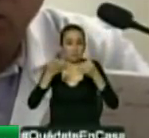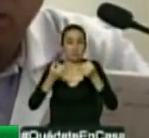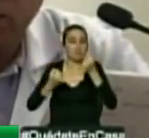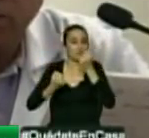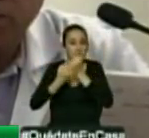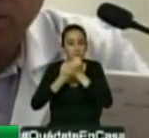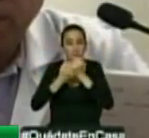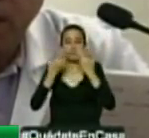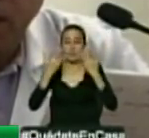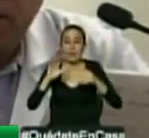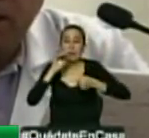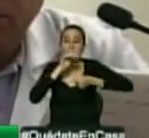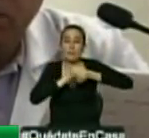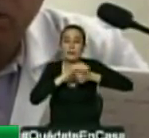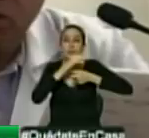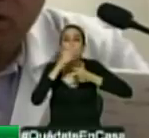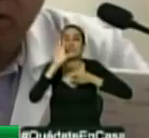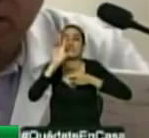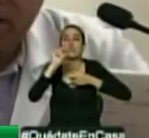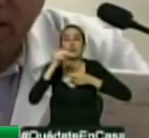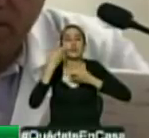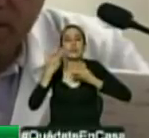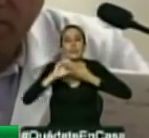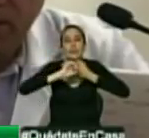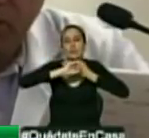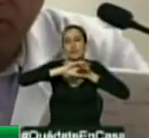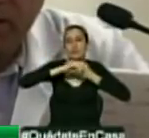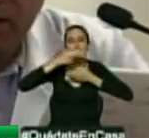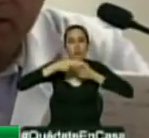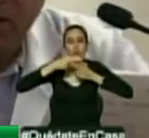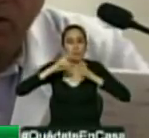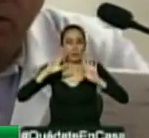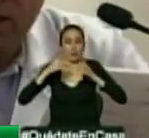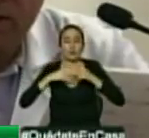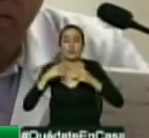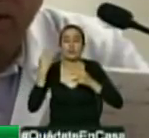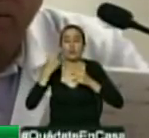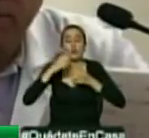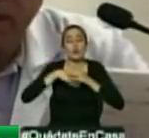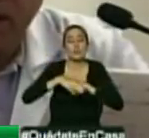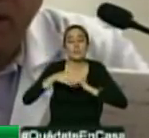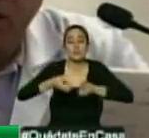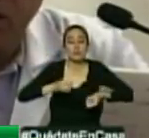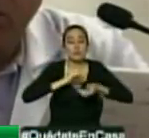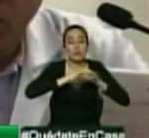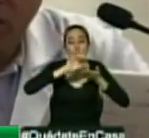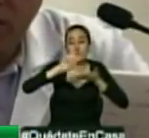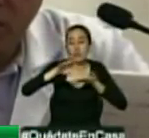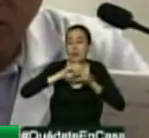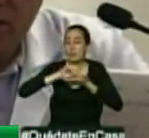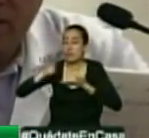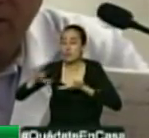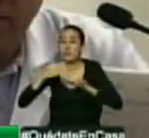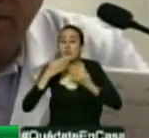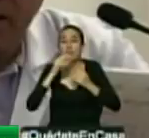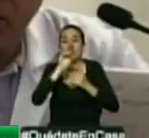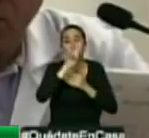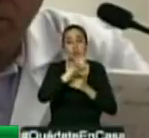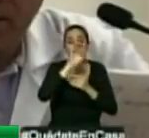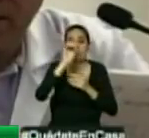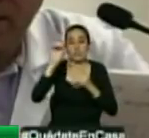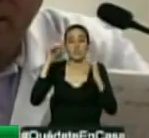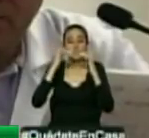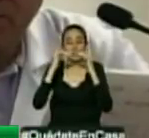permanecer en el anonimato. Tenemos 200 camas para hospital que han sido donadas también, y 1 millón de dólares